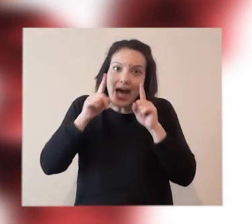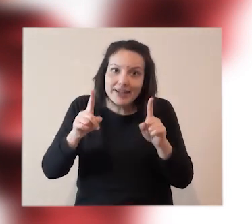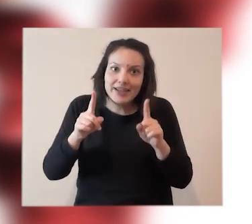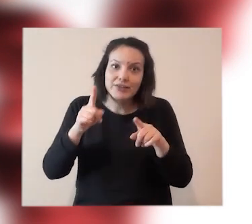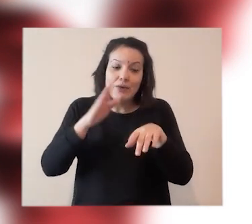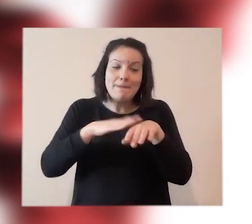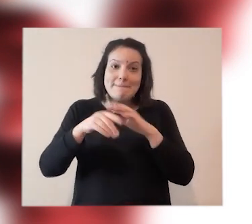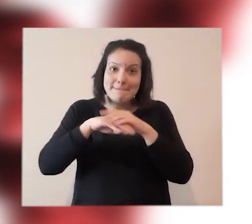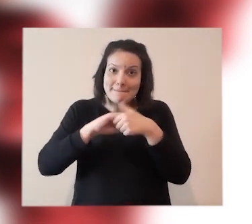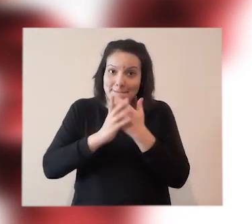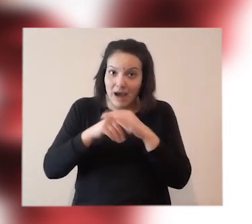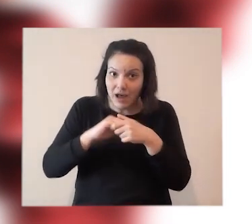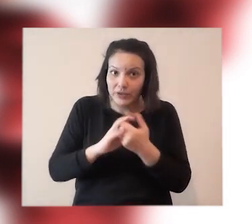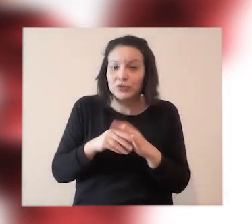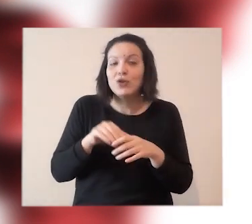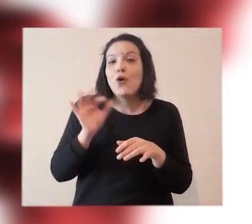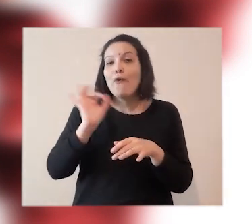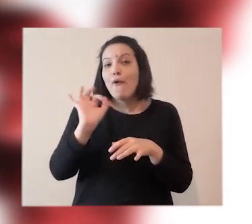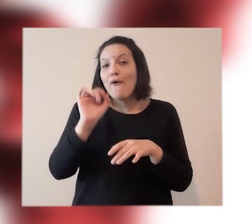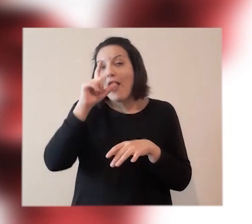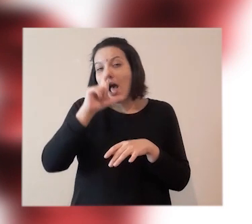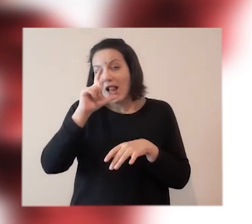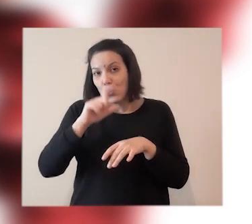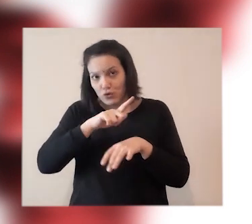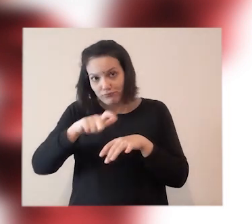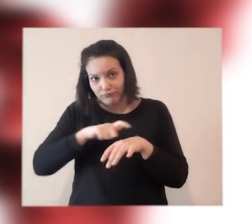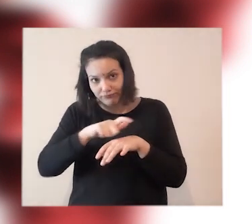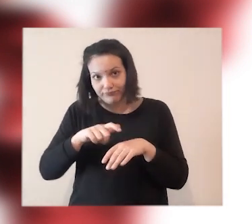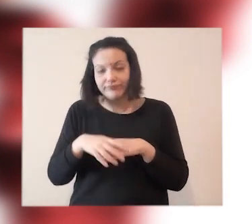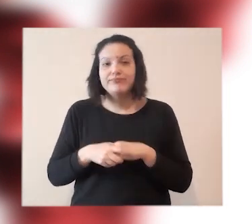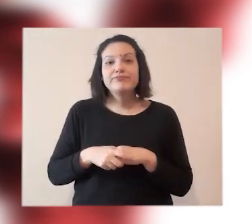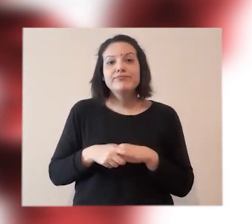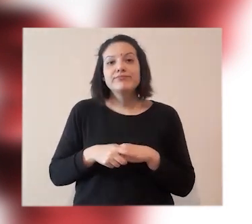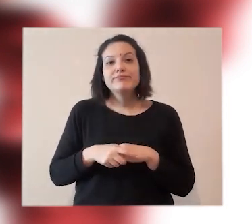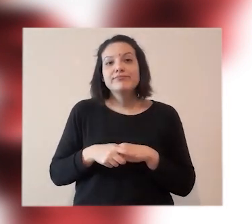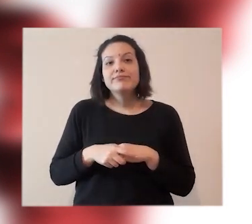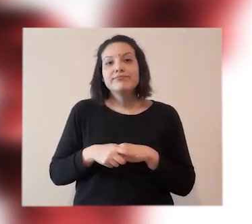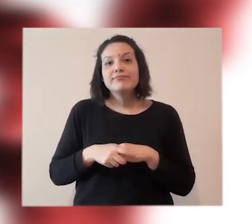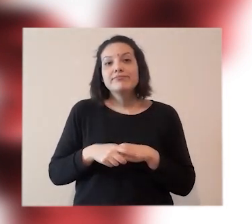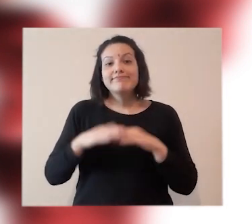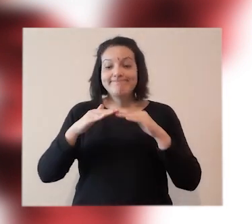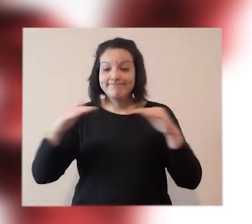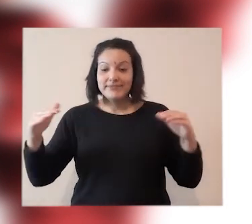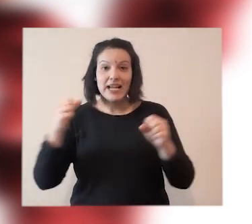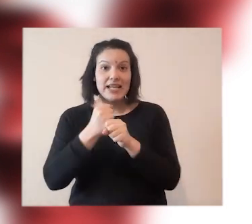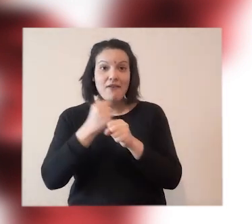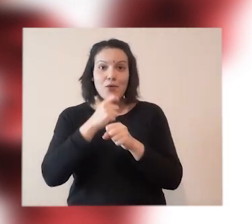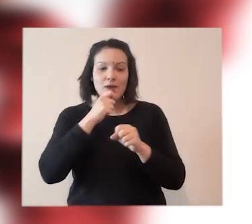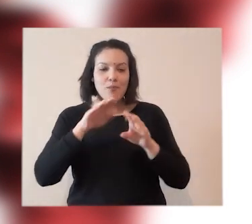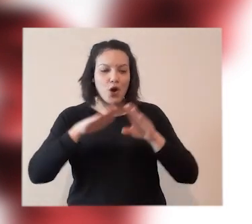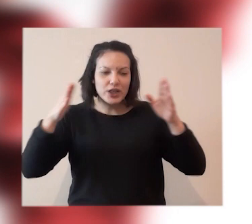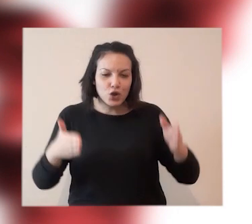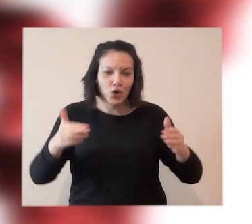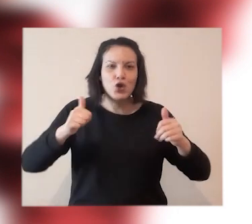de manos o al uso del alcohol, ¿sí? Las superficies de trabajo, si son escritorios, sillas,